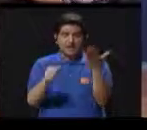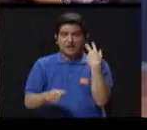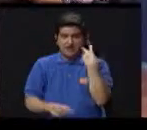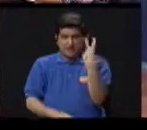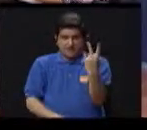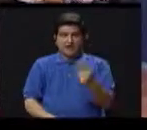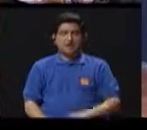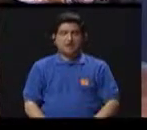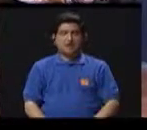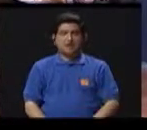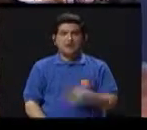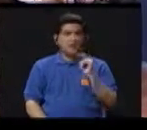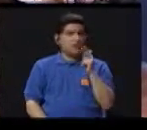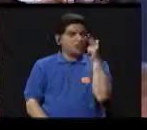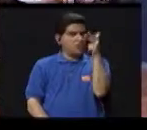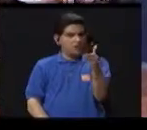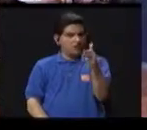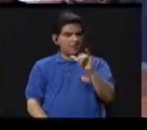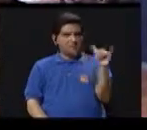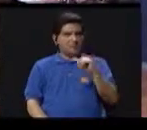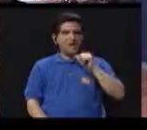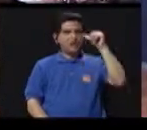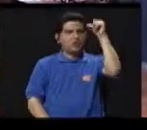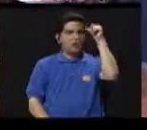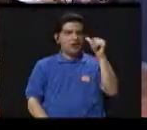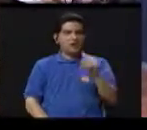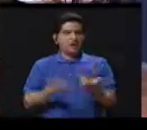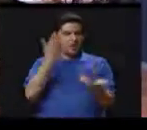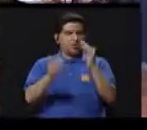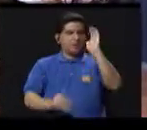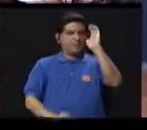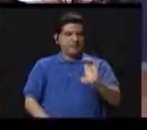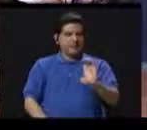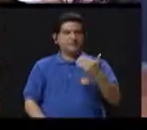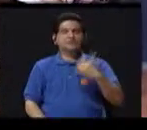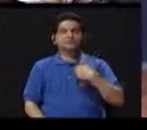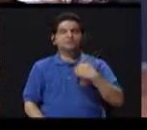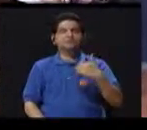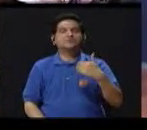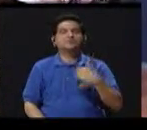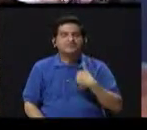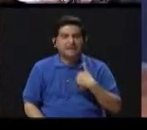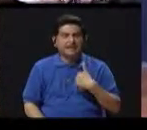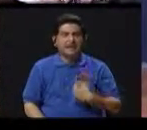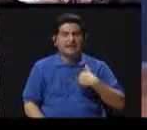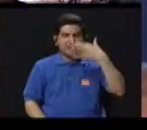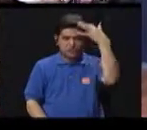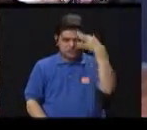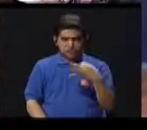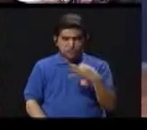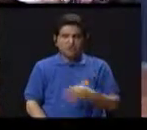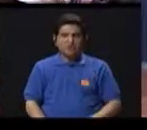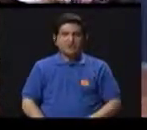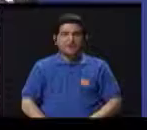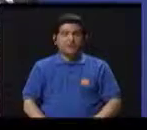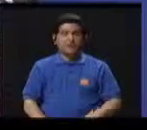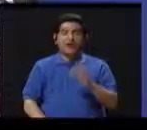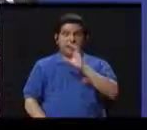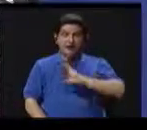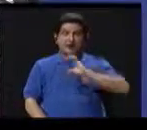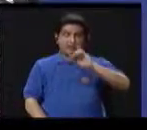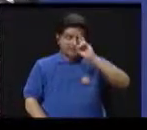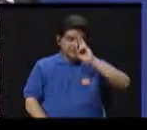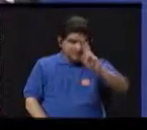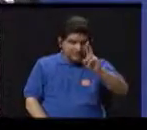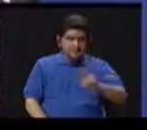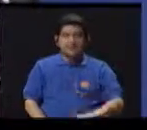audiovisual, de que no se pone la cámara al igual para un adulto que para un niño. O sea, hay que tener, pues, yo creo que la deferencia hacia